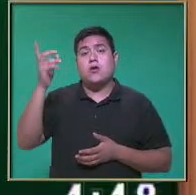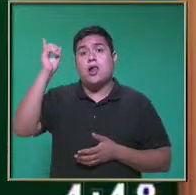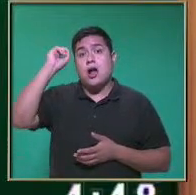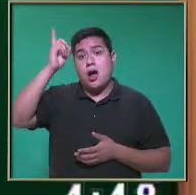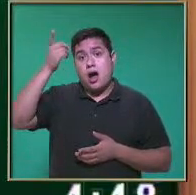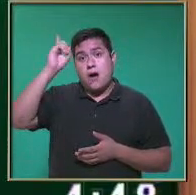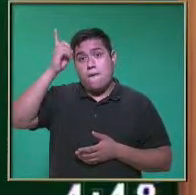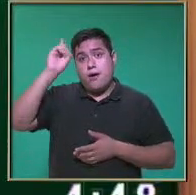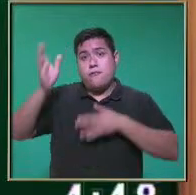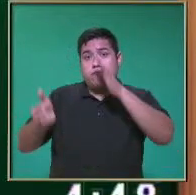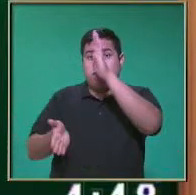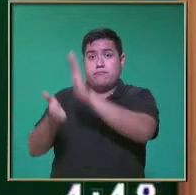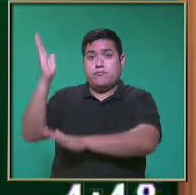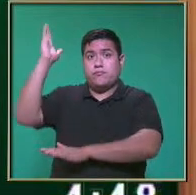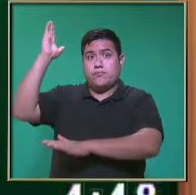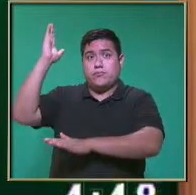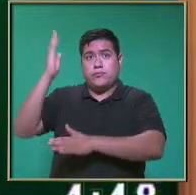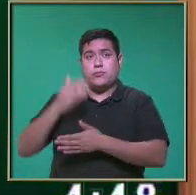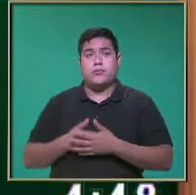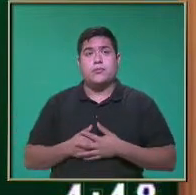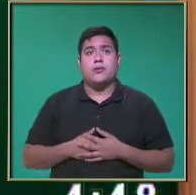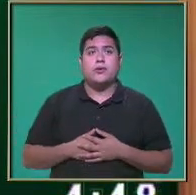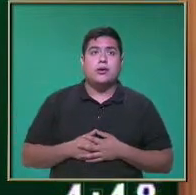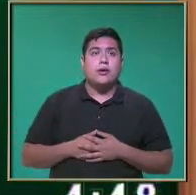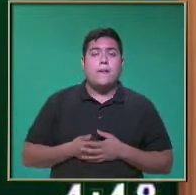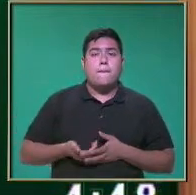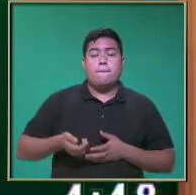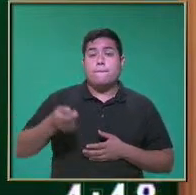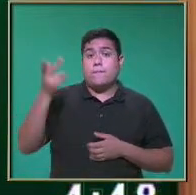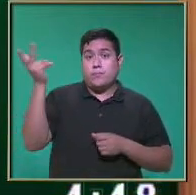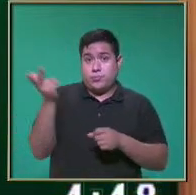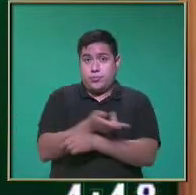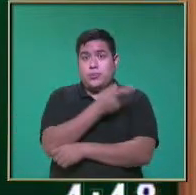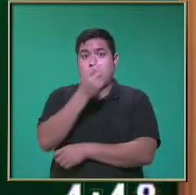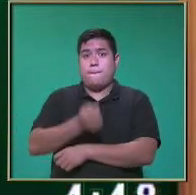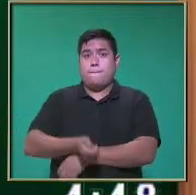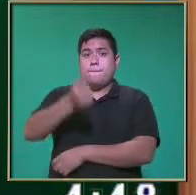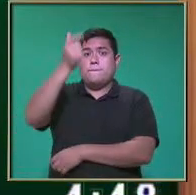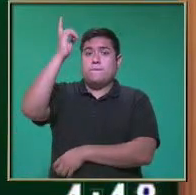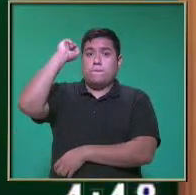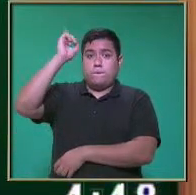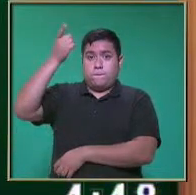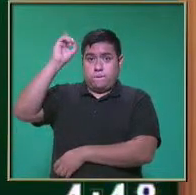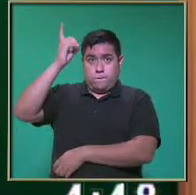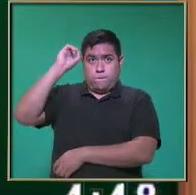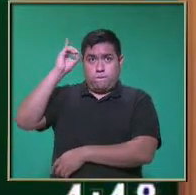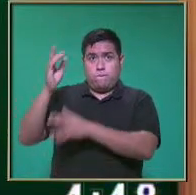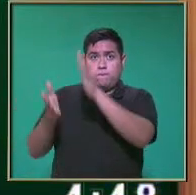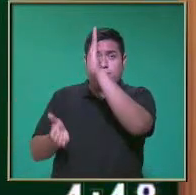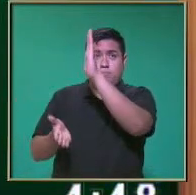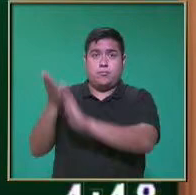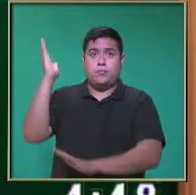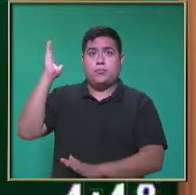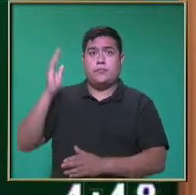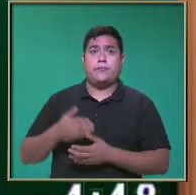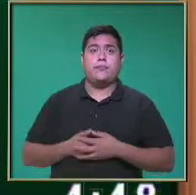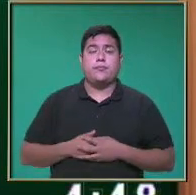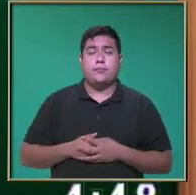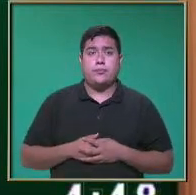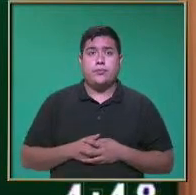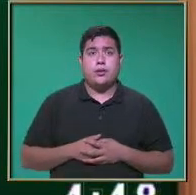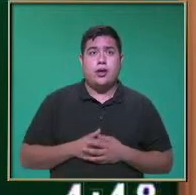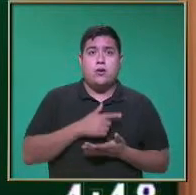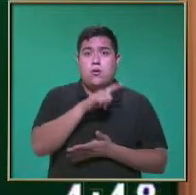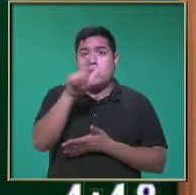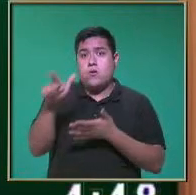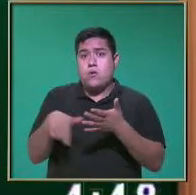ran away. Ahí tenemos la primera imagen, es el primer evento que sucede en la historia. Cuando nos presentan en la locación,